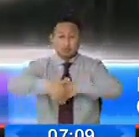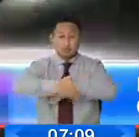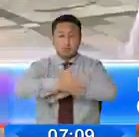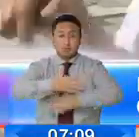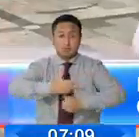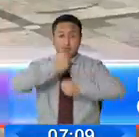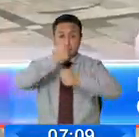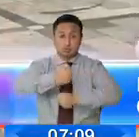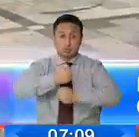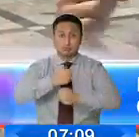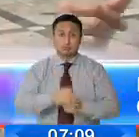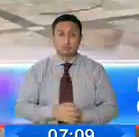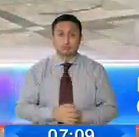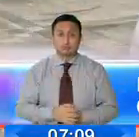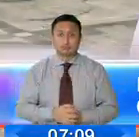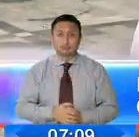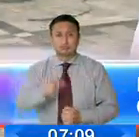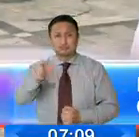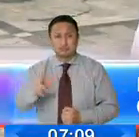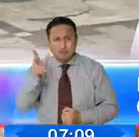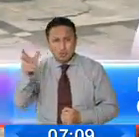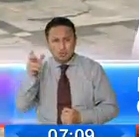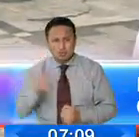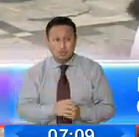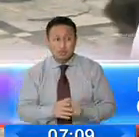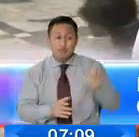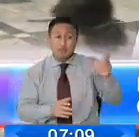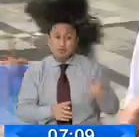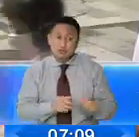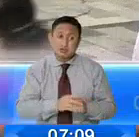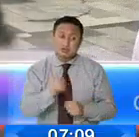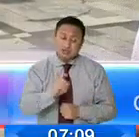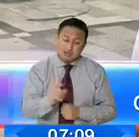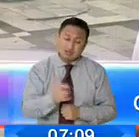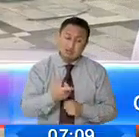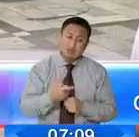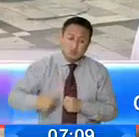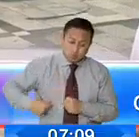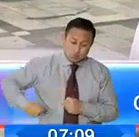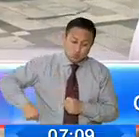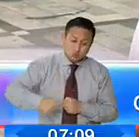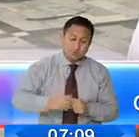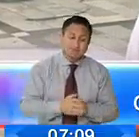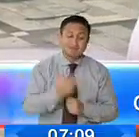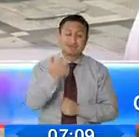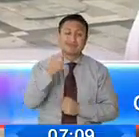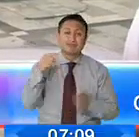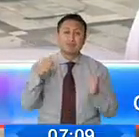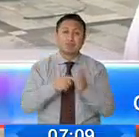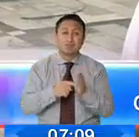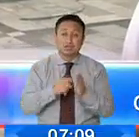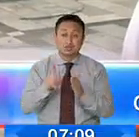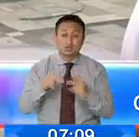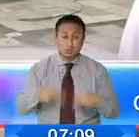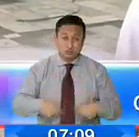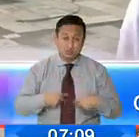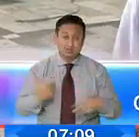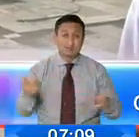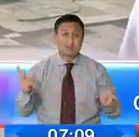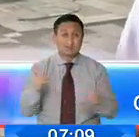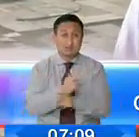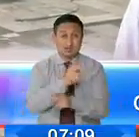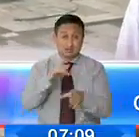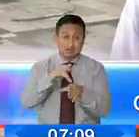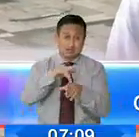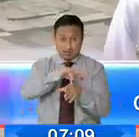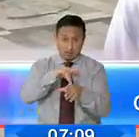Amazonas. Escucha a los pacientes, solo en personas que necesitan diálisis son cerca de 13,000 que corren riesgo su vida. ¿Por